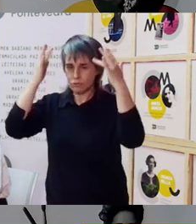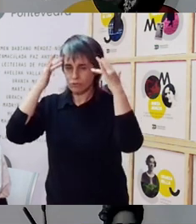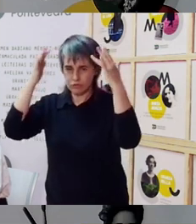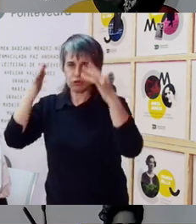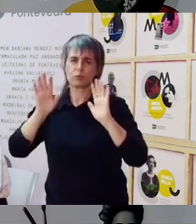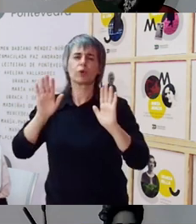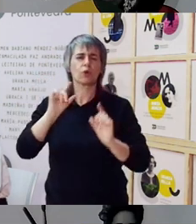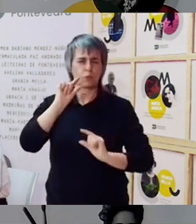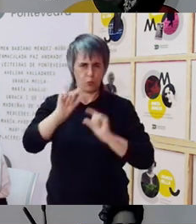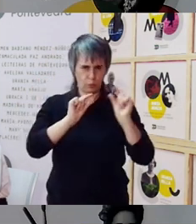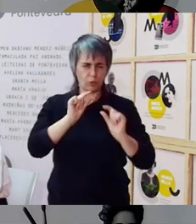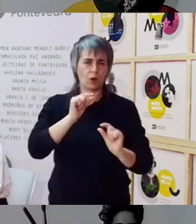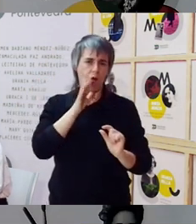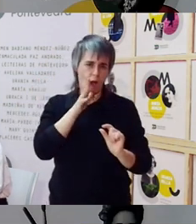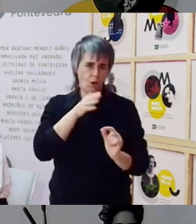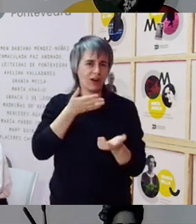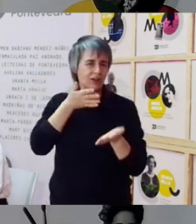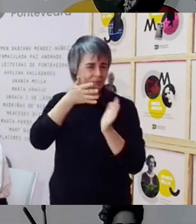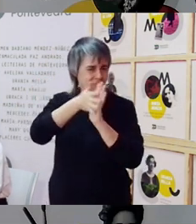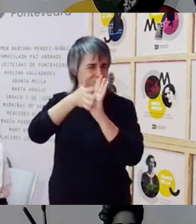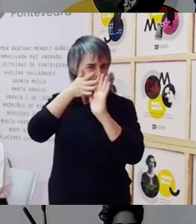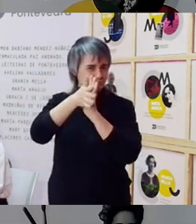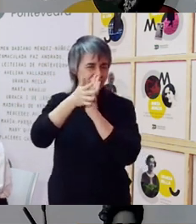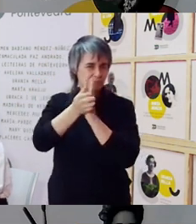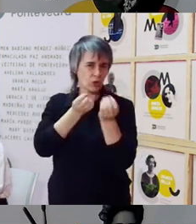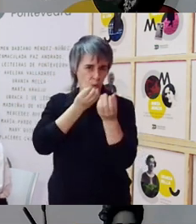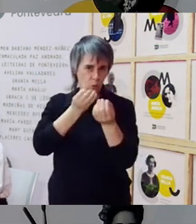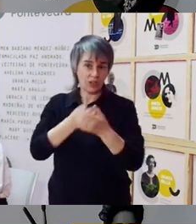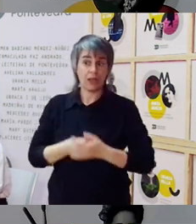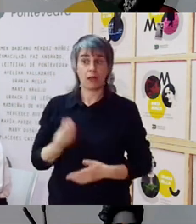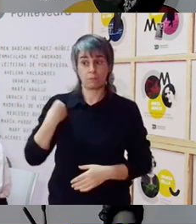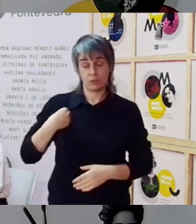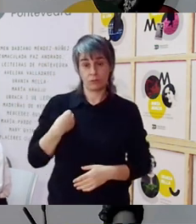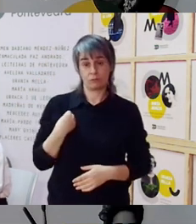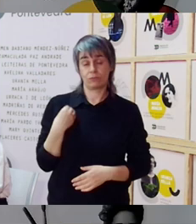desgranando iso pouquinho a pouco, como nos contou